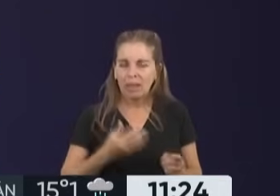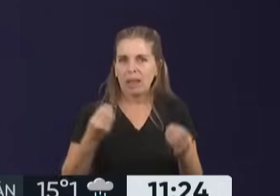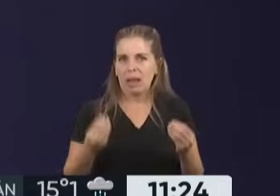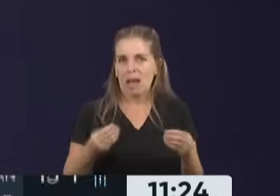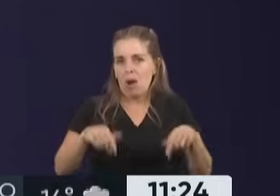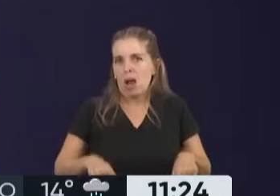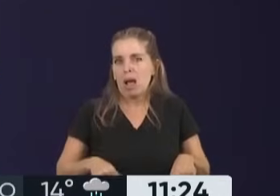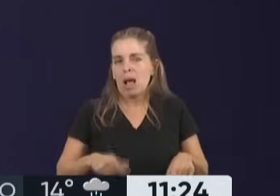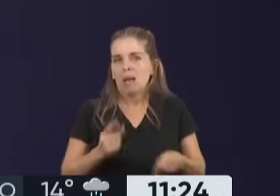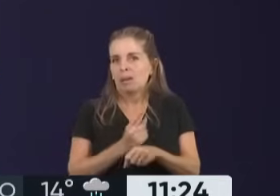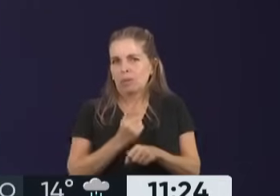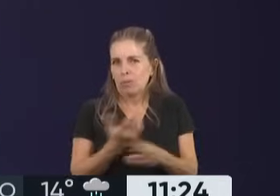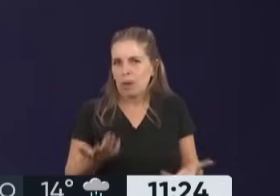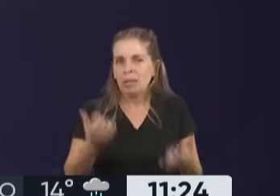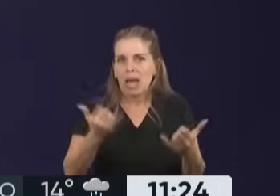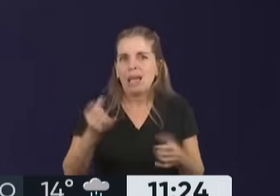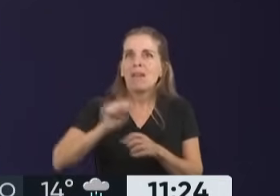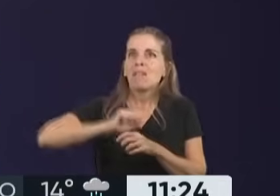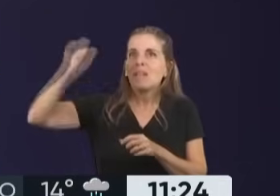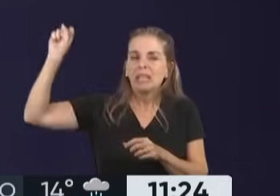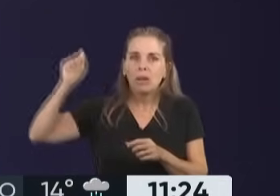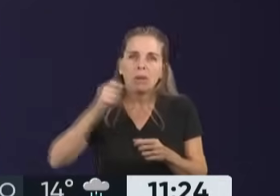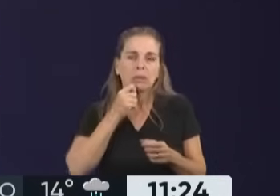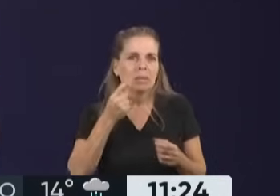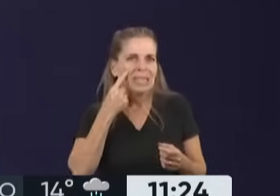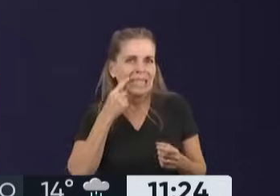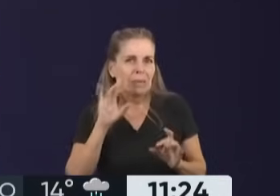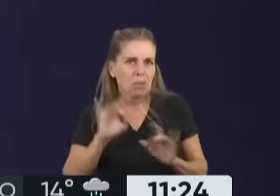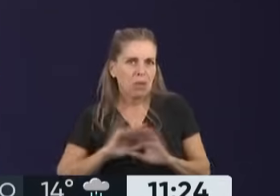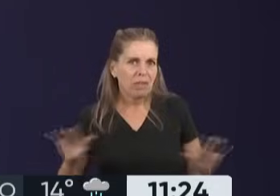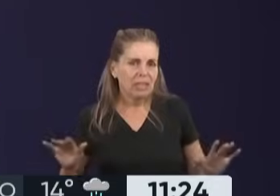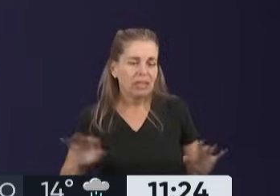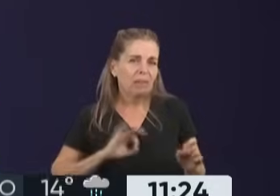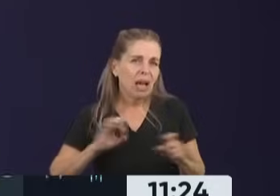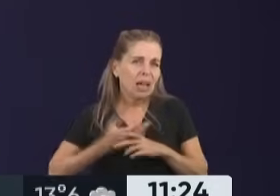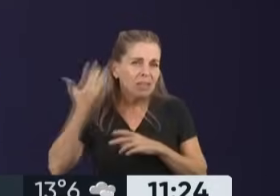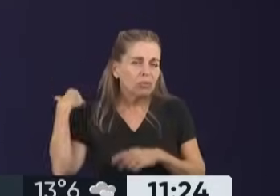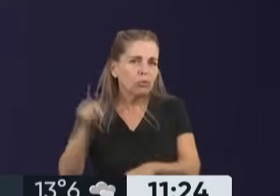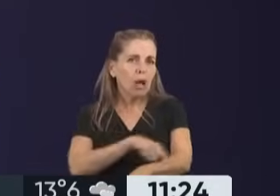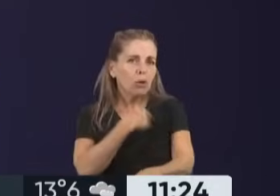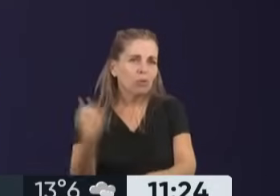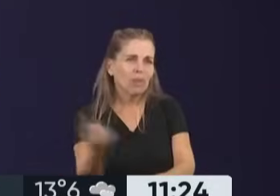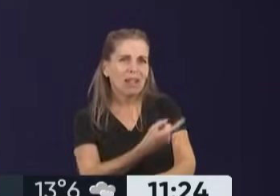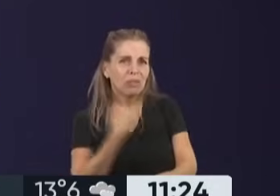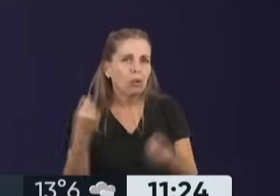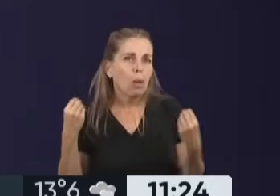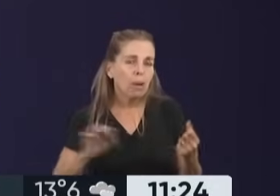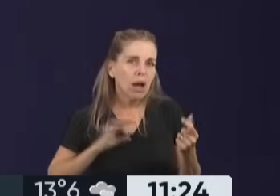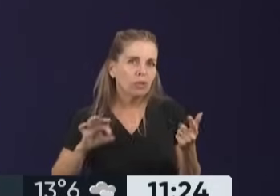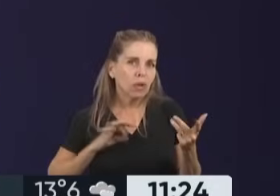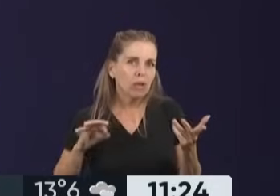podemos vivir ni con inflación ni con falta de presupuesto en la Argentina, como estuvimos acostumbrados muchos años, porque te repito, muchos años